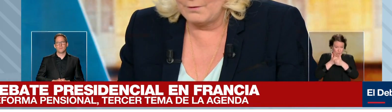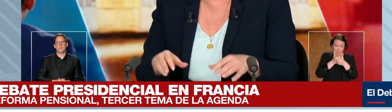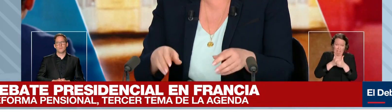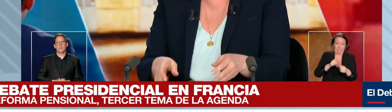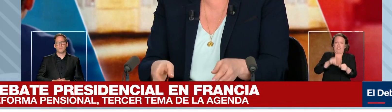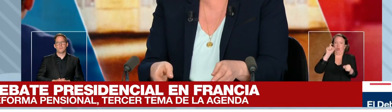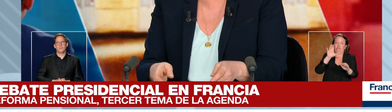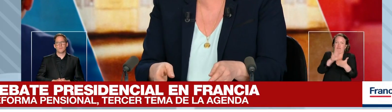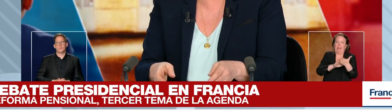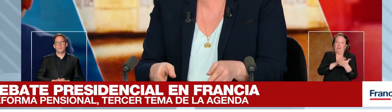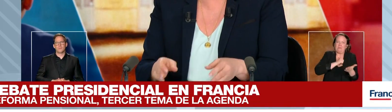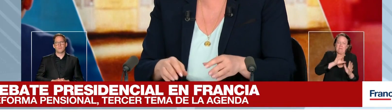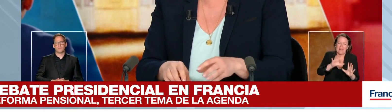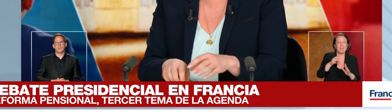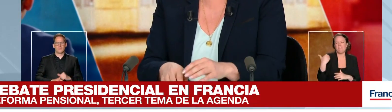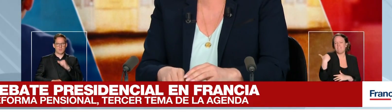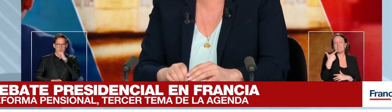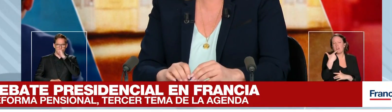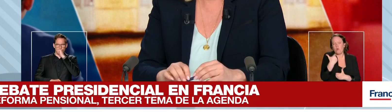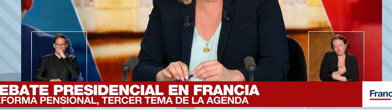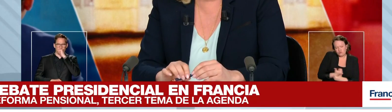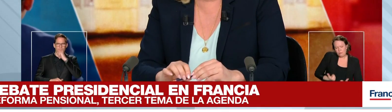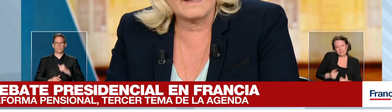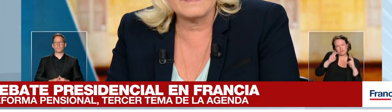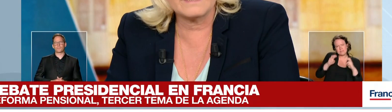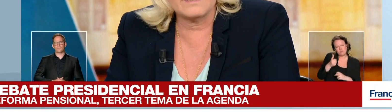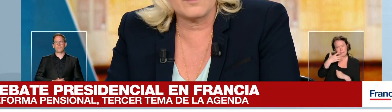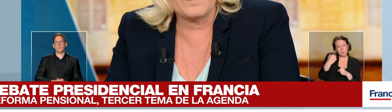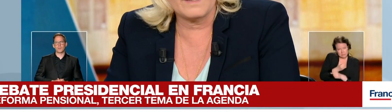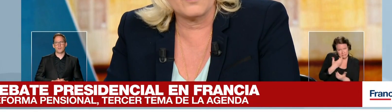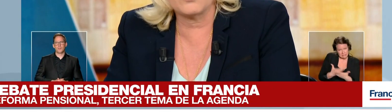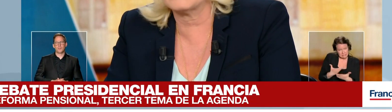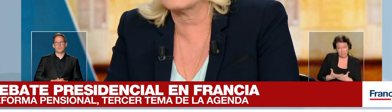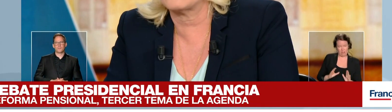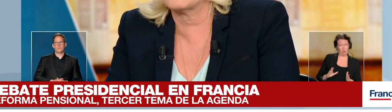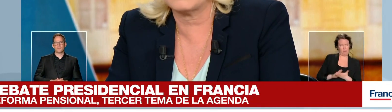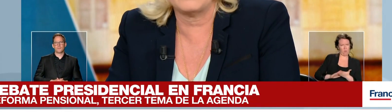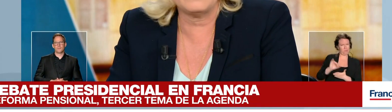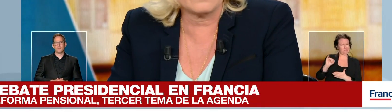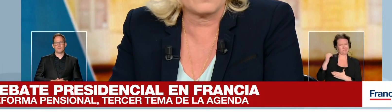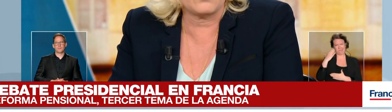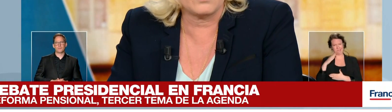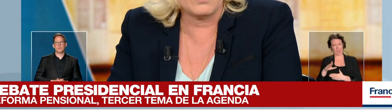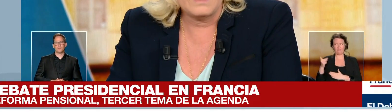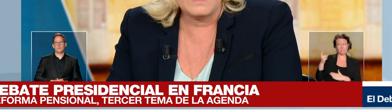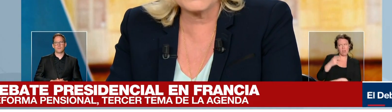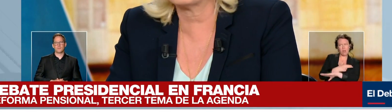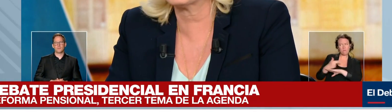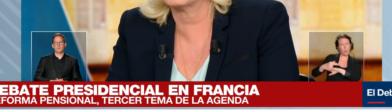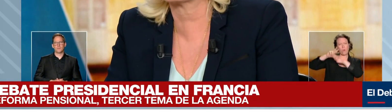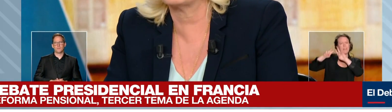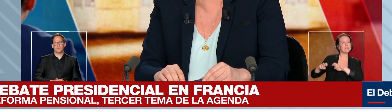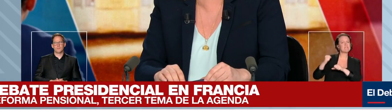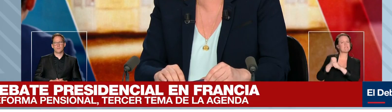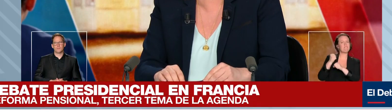seguirlo. Usted dijo que usted había disminuido el desempleo, ¿ok? El desempleo analizado por la Oficina Internacional del